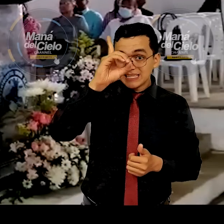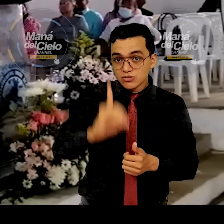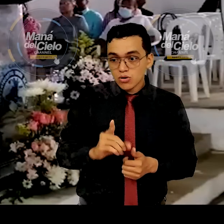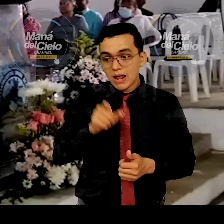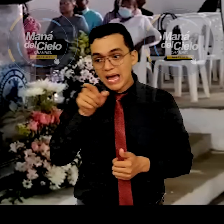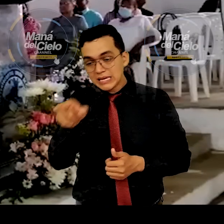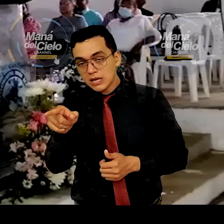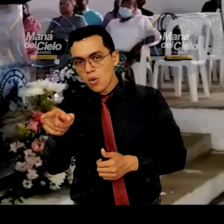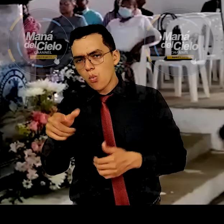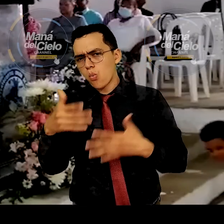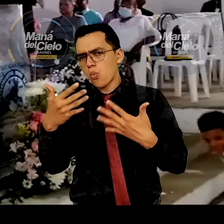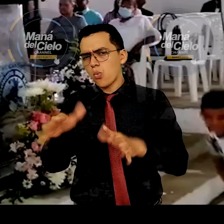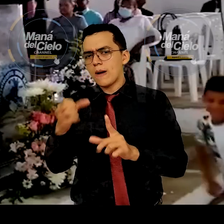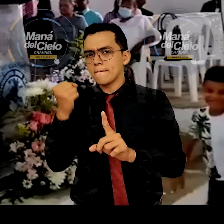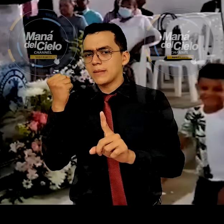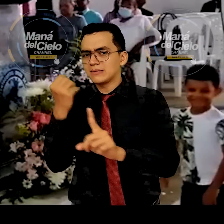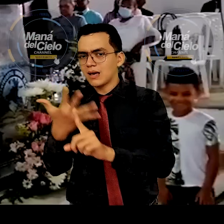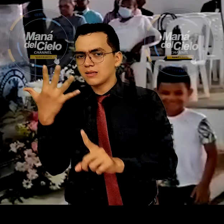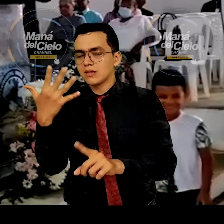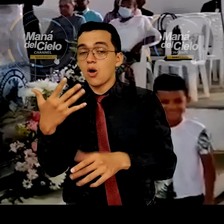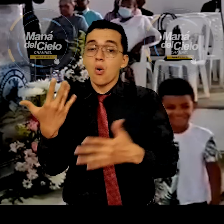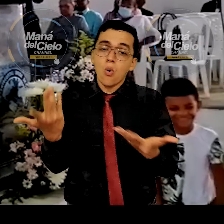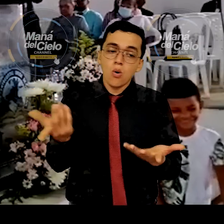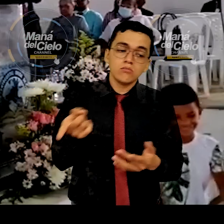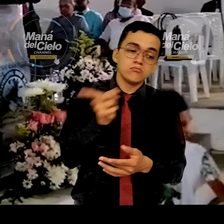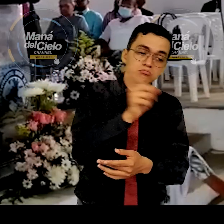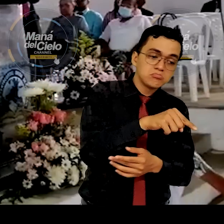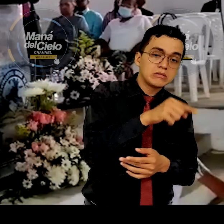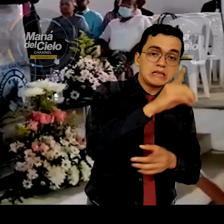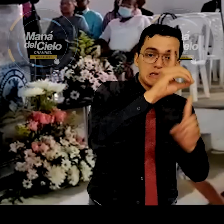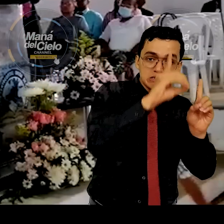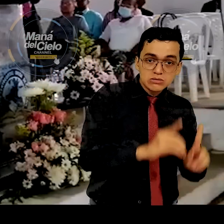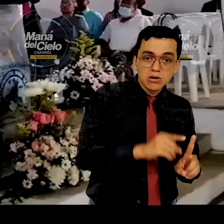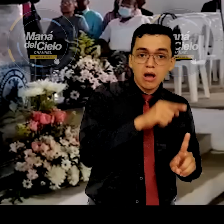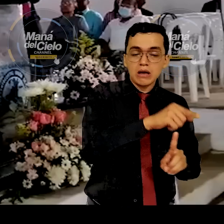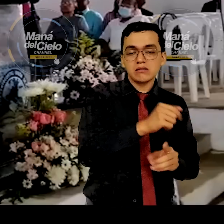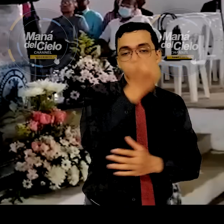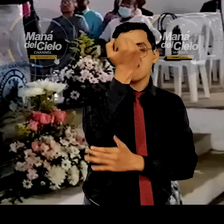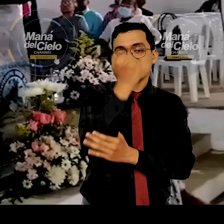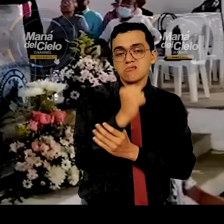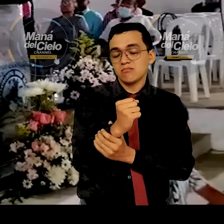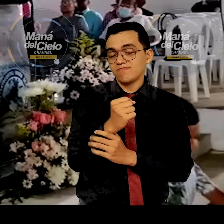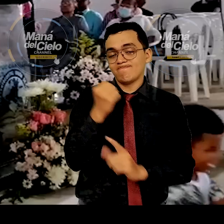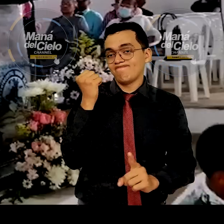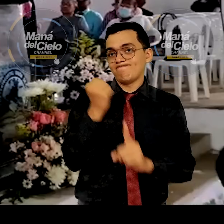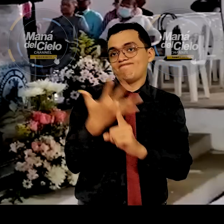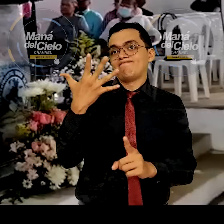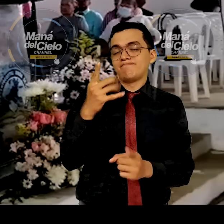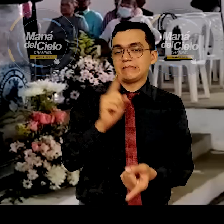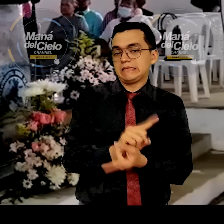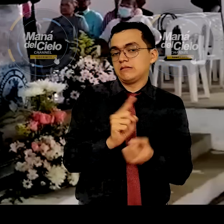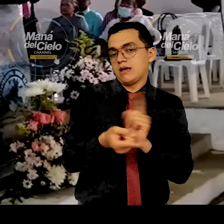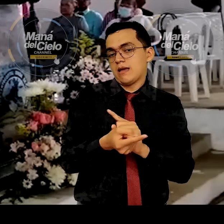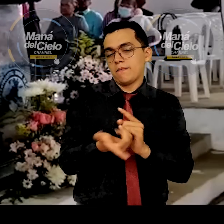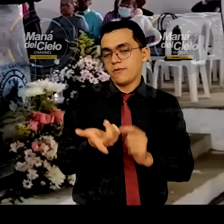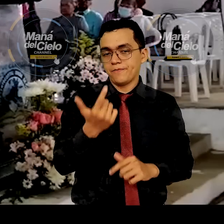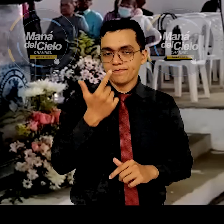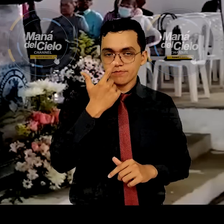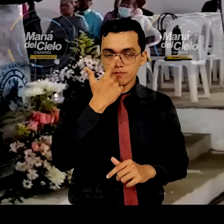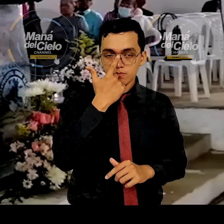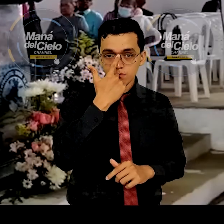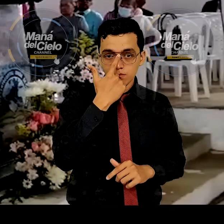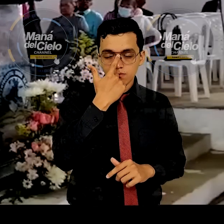puerta. Y me dijo, oiga hermanito, ¿usted sabe cómo están las hermanas? Se puso así en jarra. Eso es